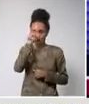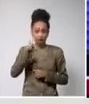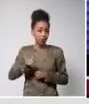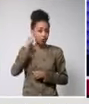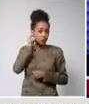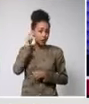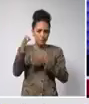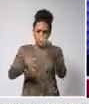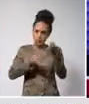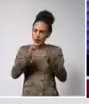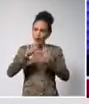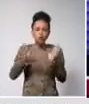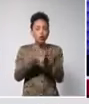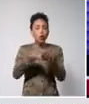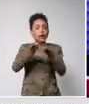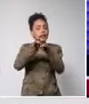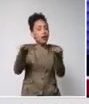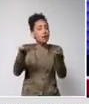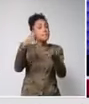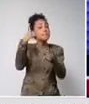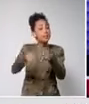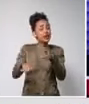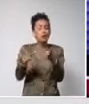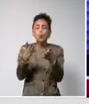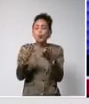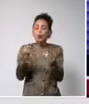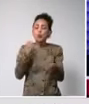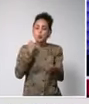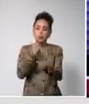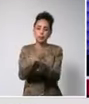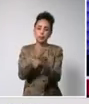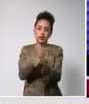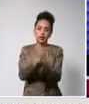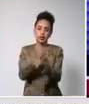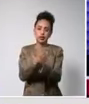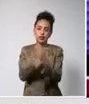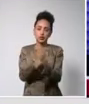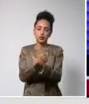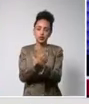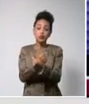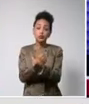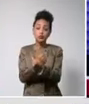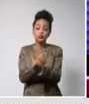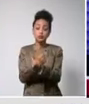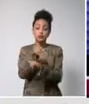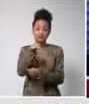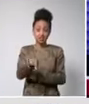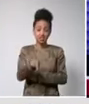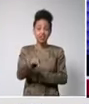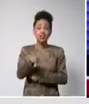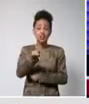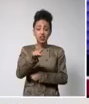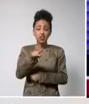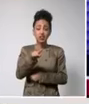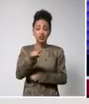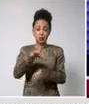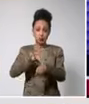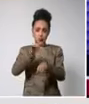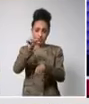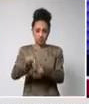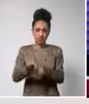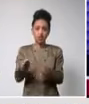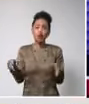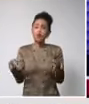estable, pero con mucho riesgo estos pacientes en este grupo tan vulnerable y con